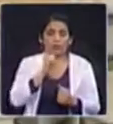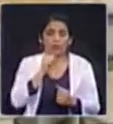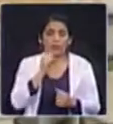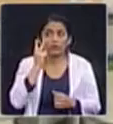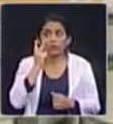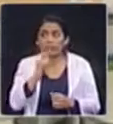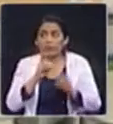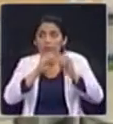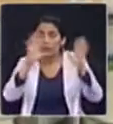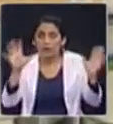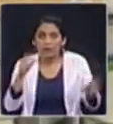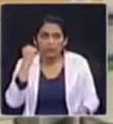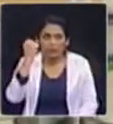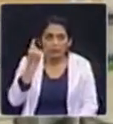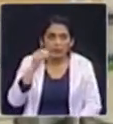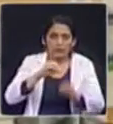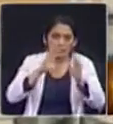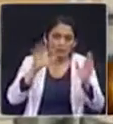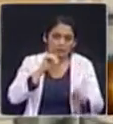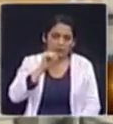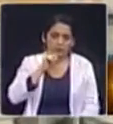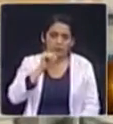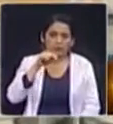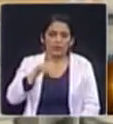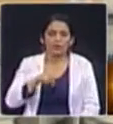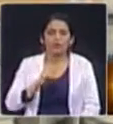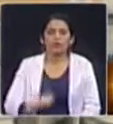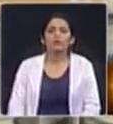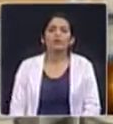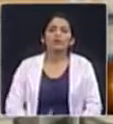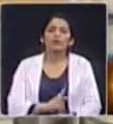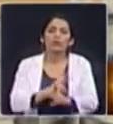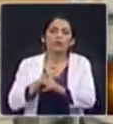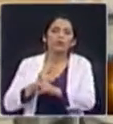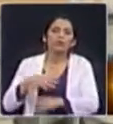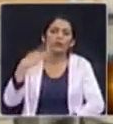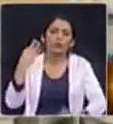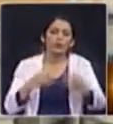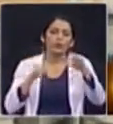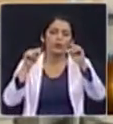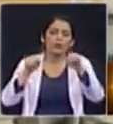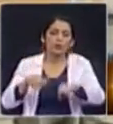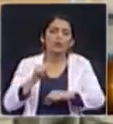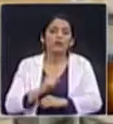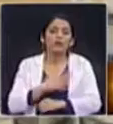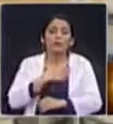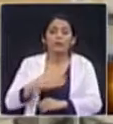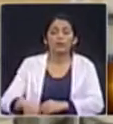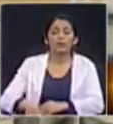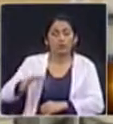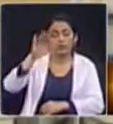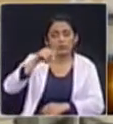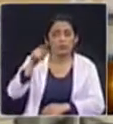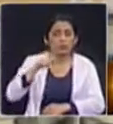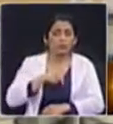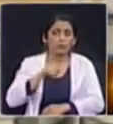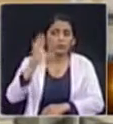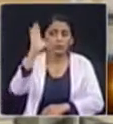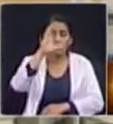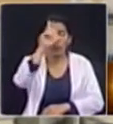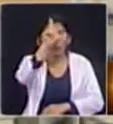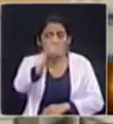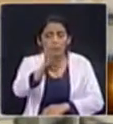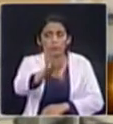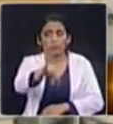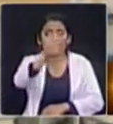Hemos pedido al propio presidente del Consejo de la Judicatura asigne un representante de su institución a esta